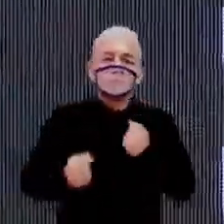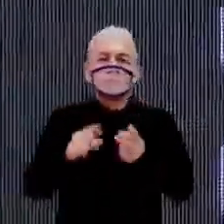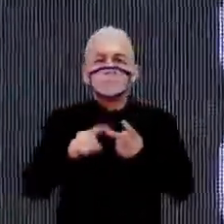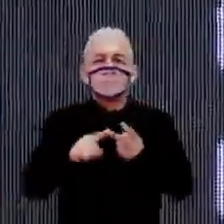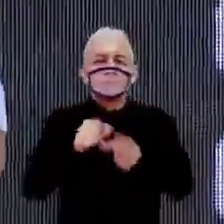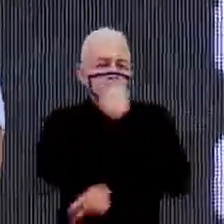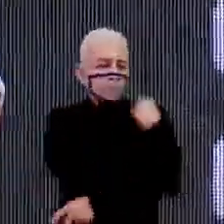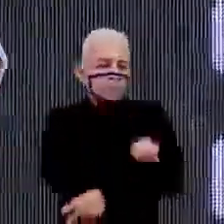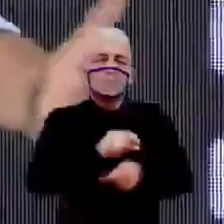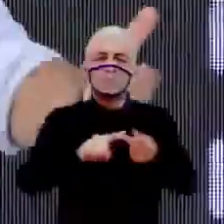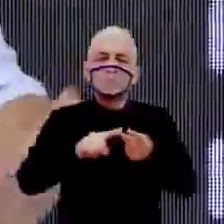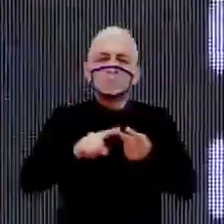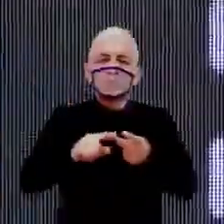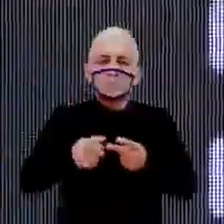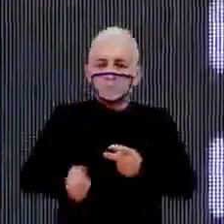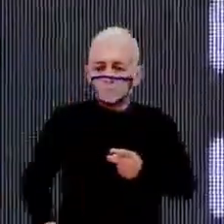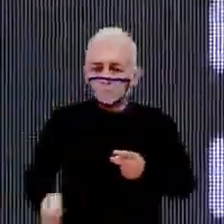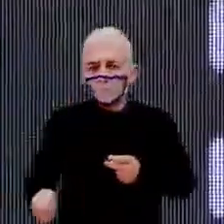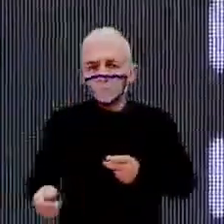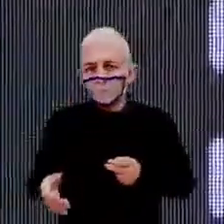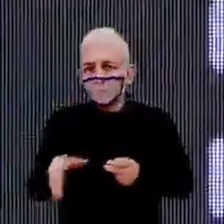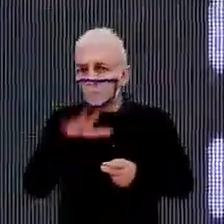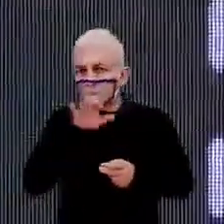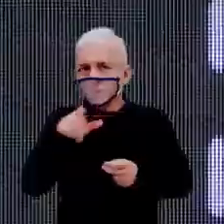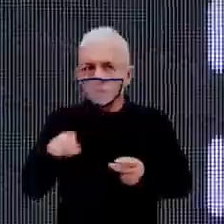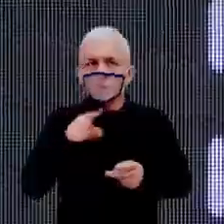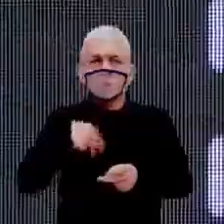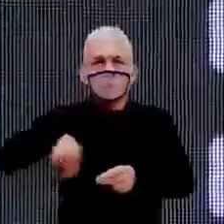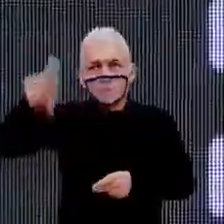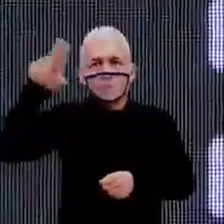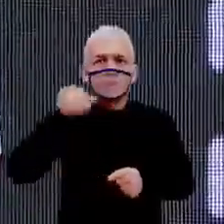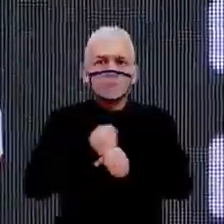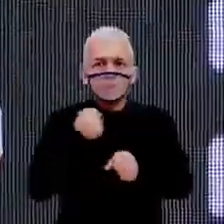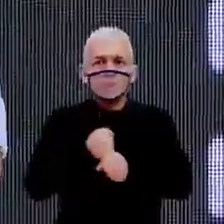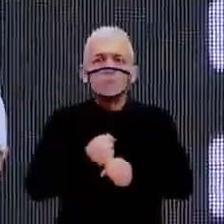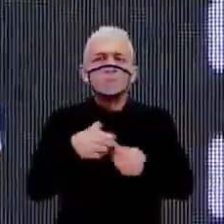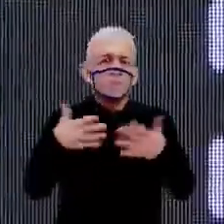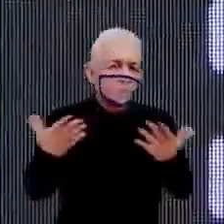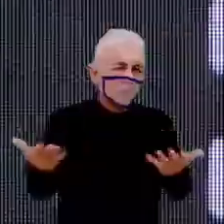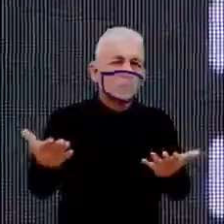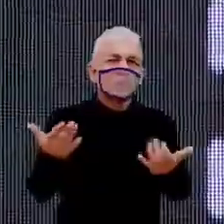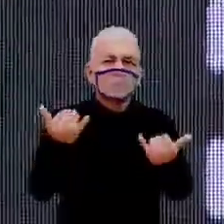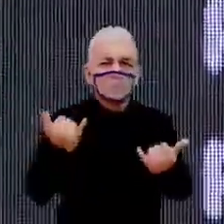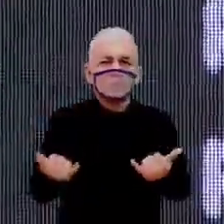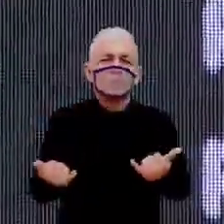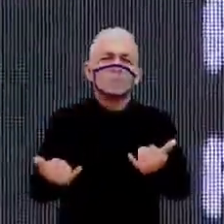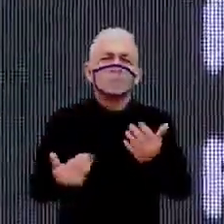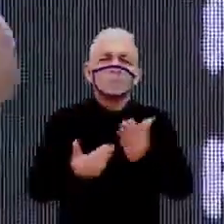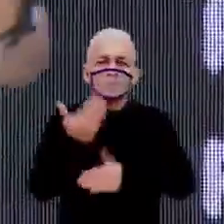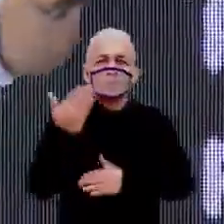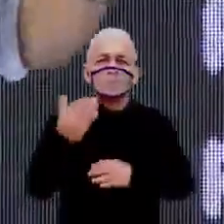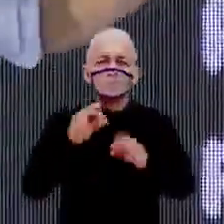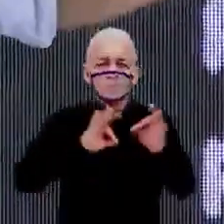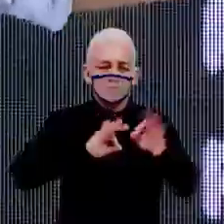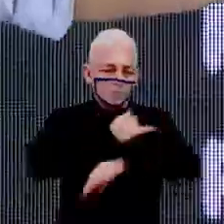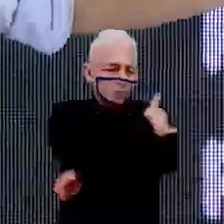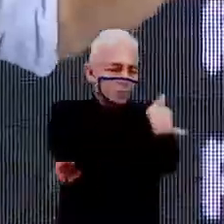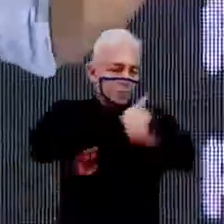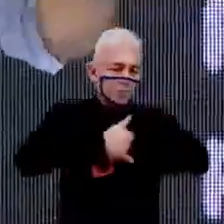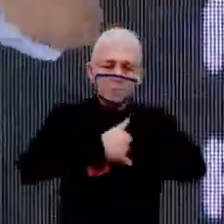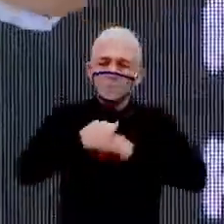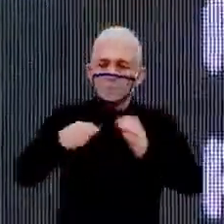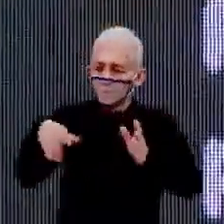sale a pasear a su mascota o va a trabajar a través de Barranquilla. Vamos a diseñar un